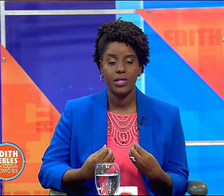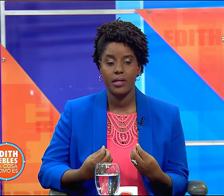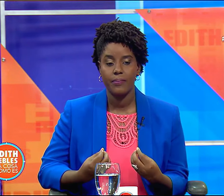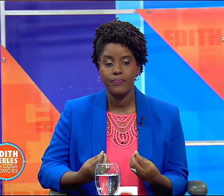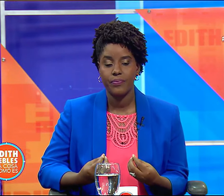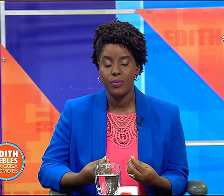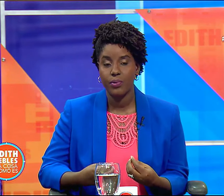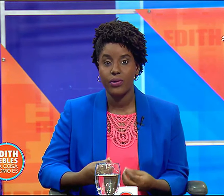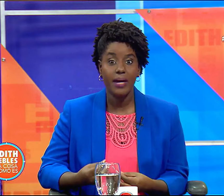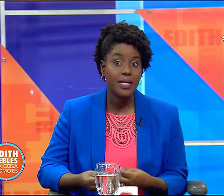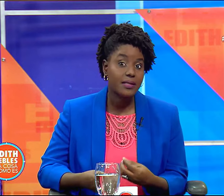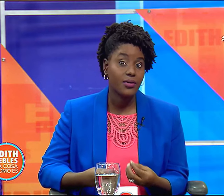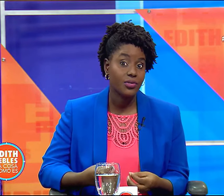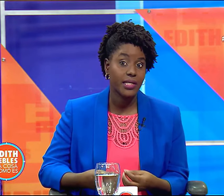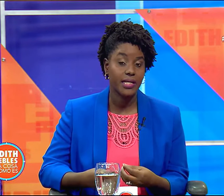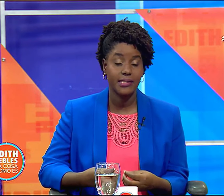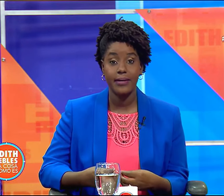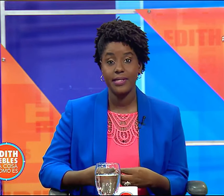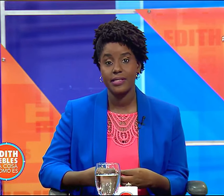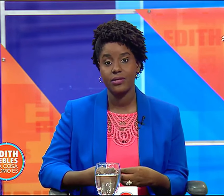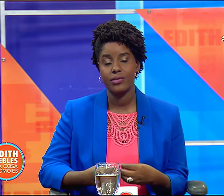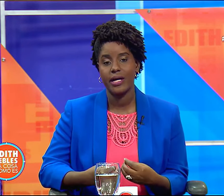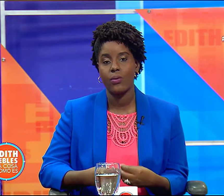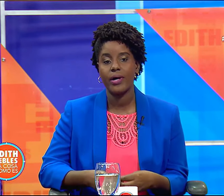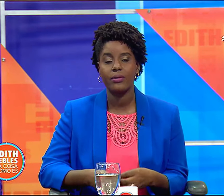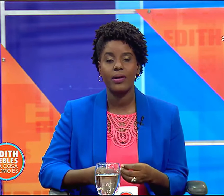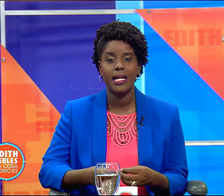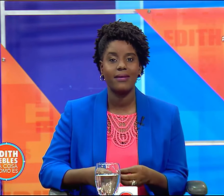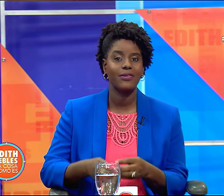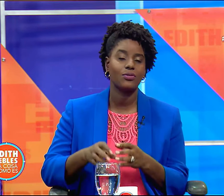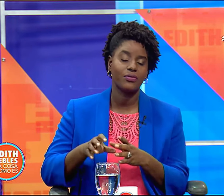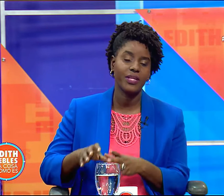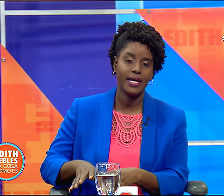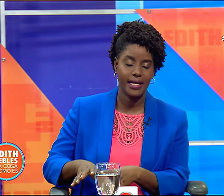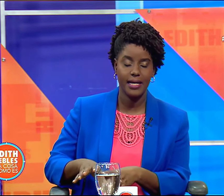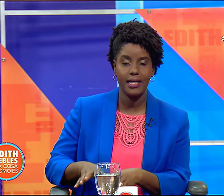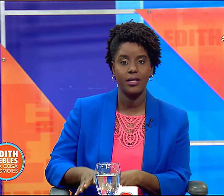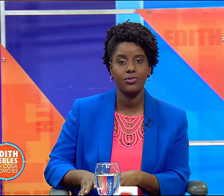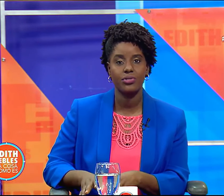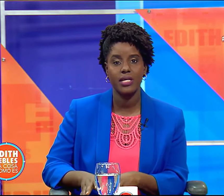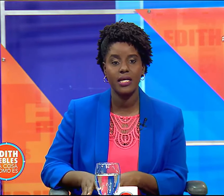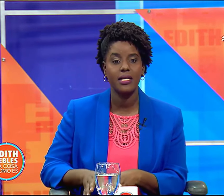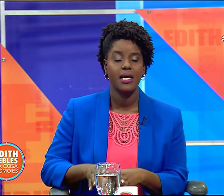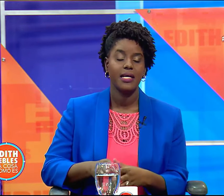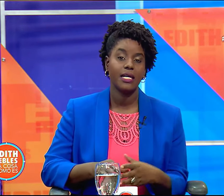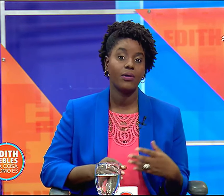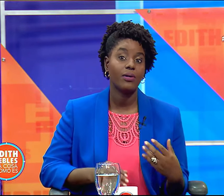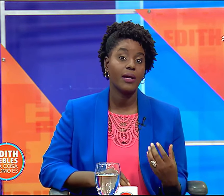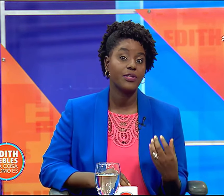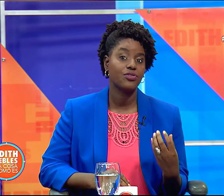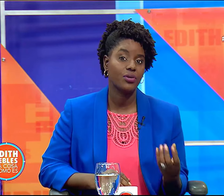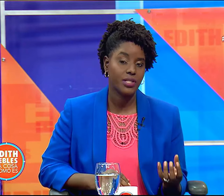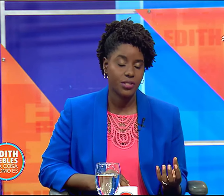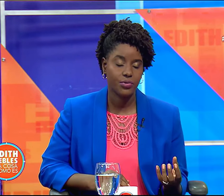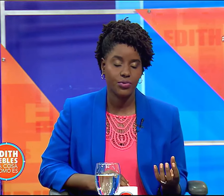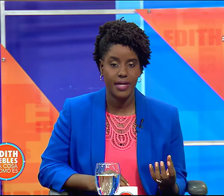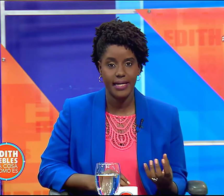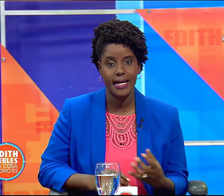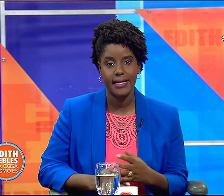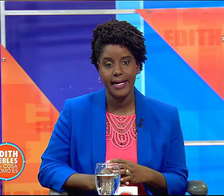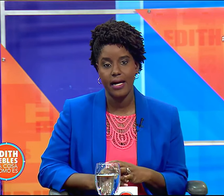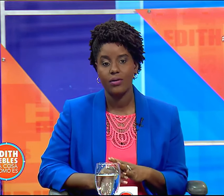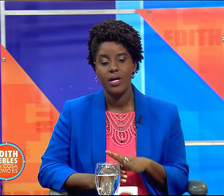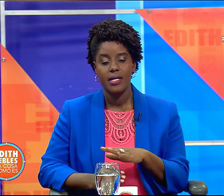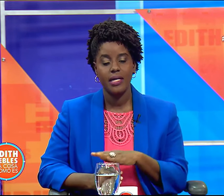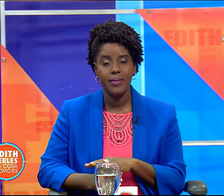los programas que ellos tienen establecidos de acuerdo a la filosofía que ellos tienen y de acuerdo a la visión institucional que